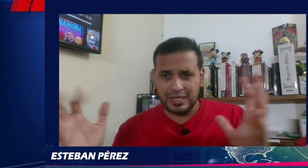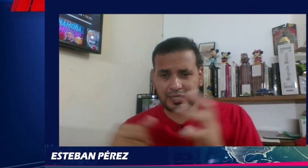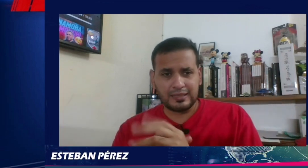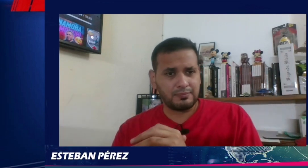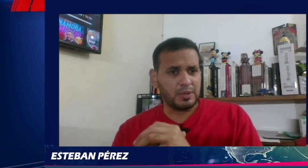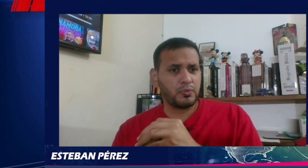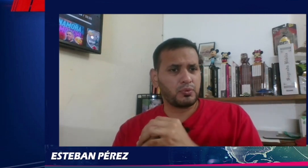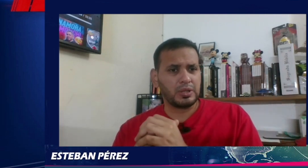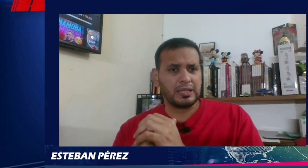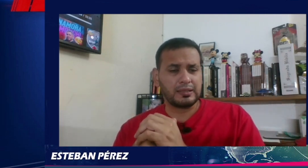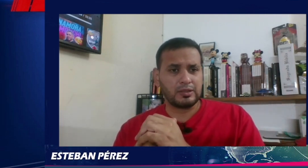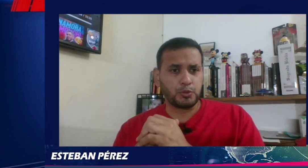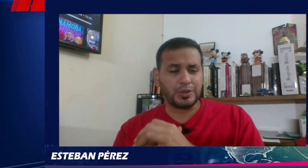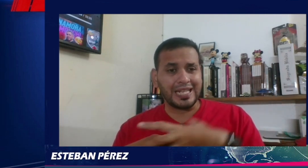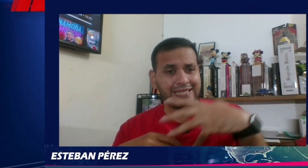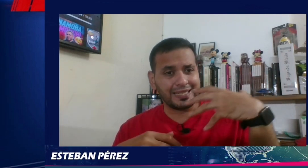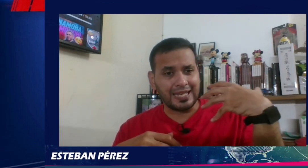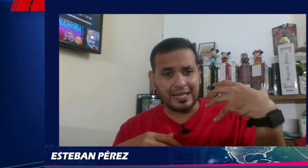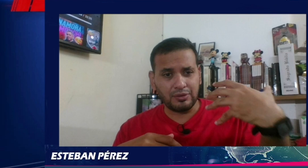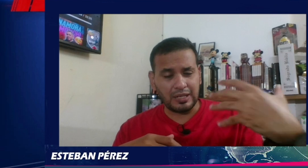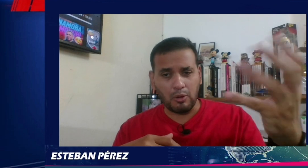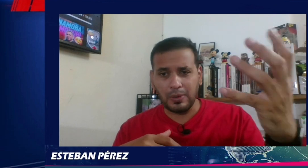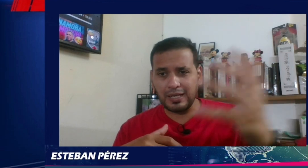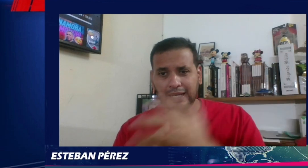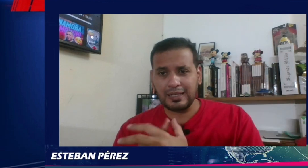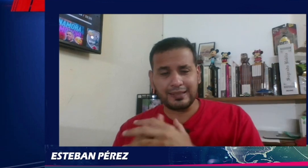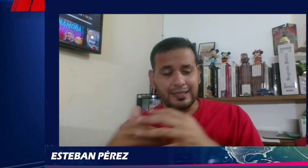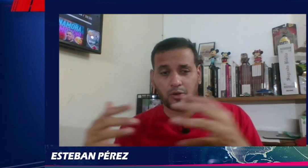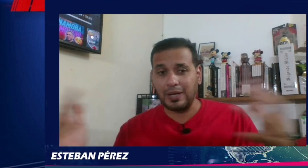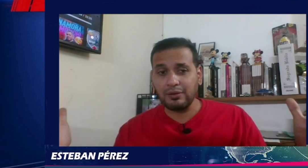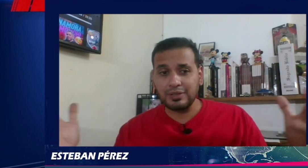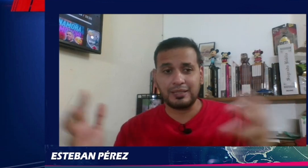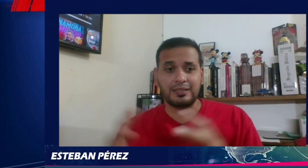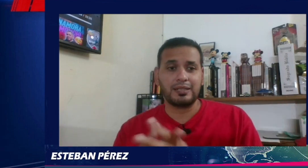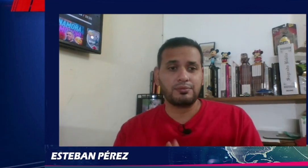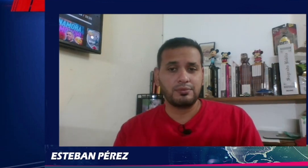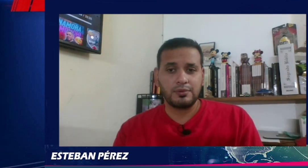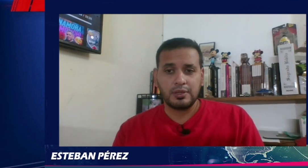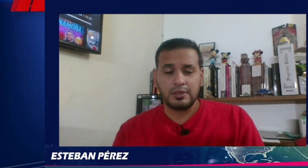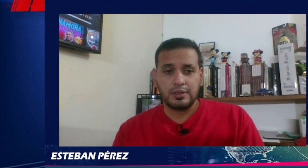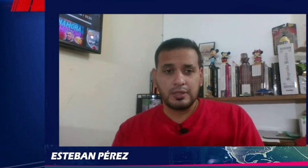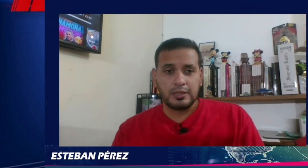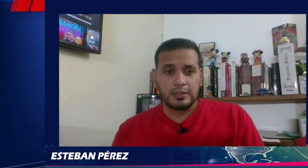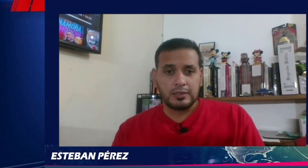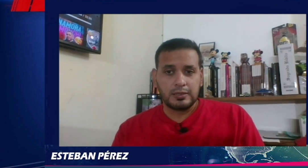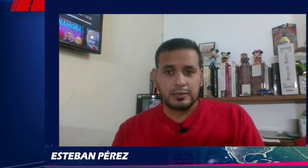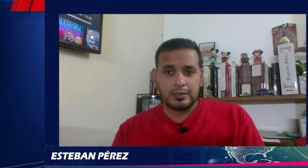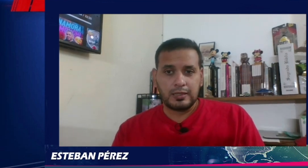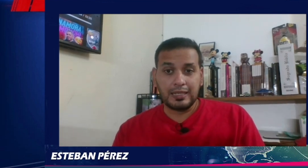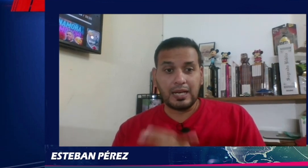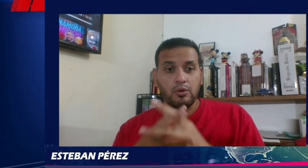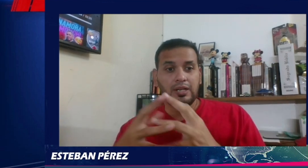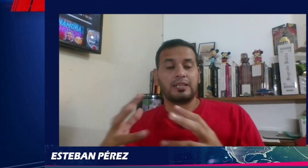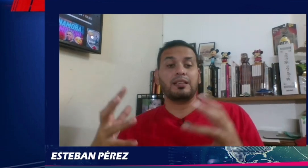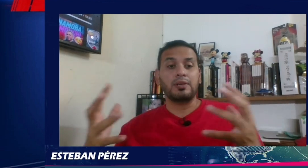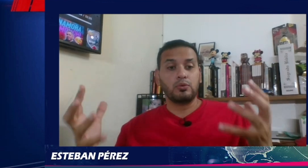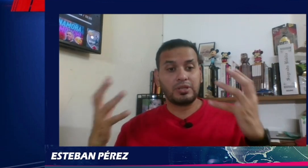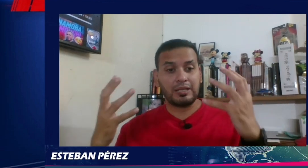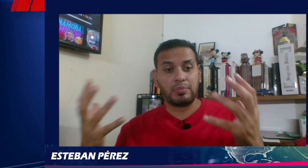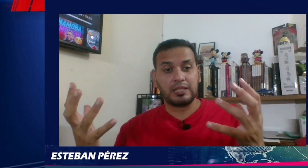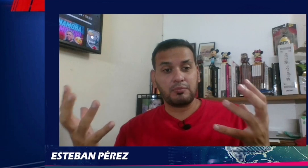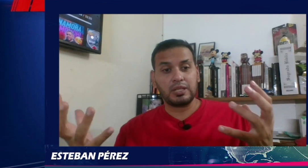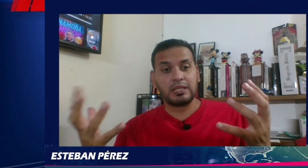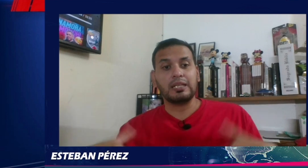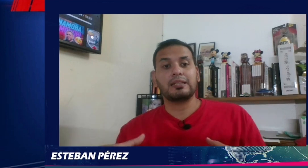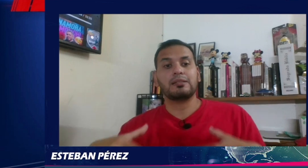las ruinas, vemos hospitales que quedaron en la obra negra, que se robaron el dinero. Y ahora que se vino